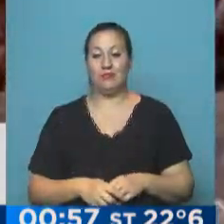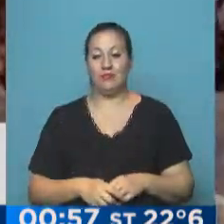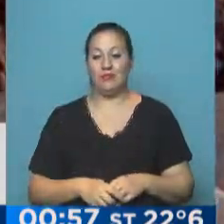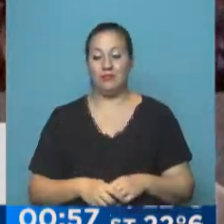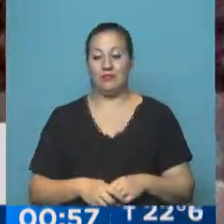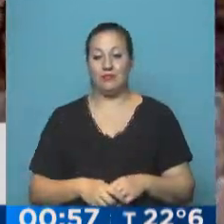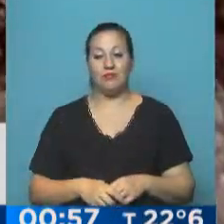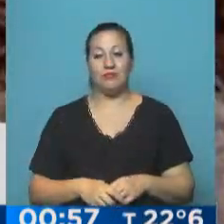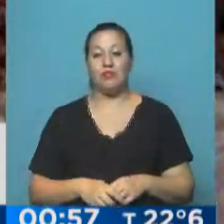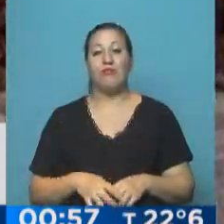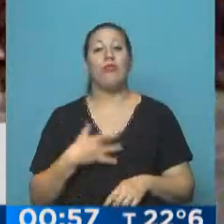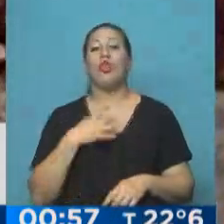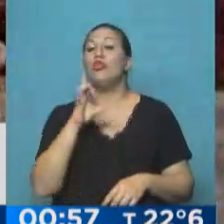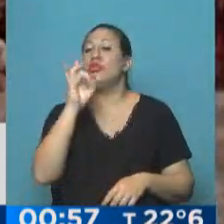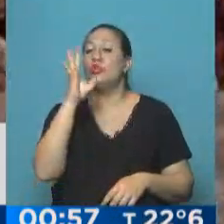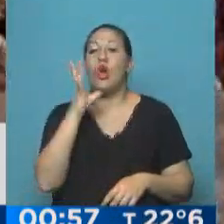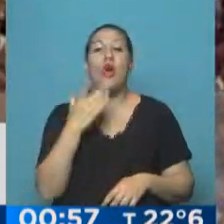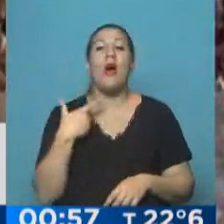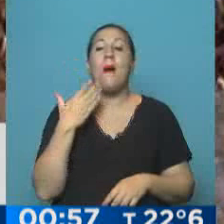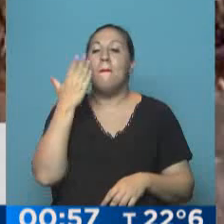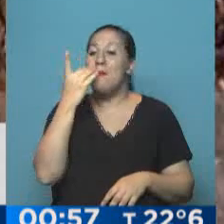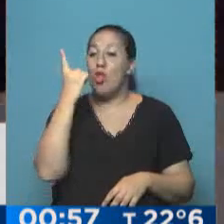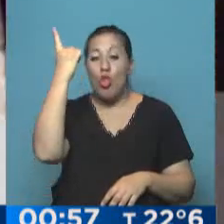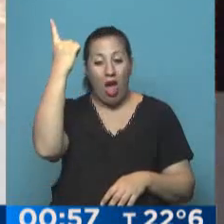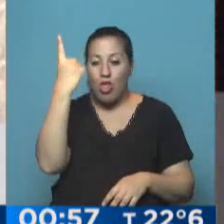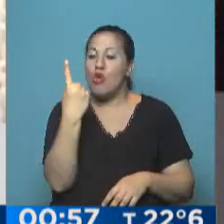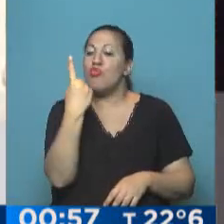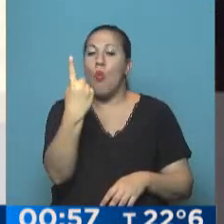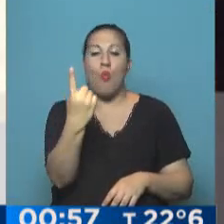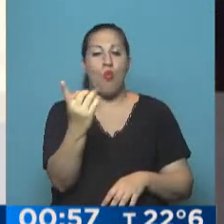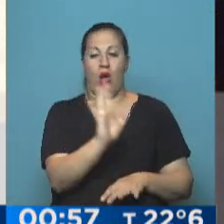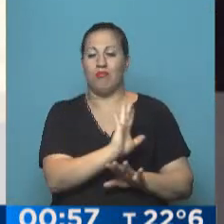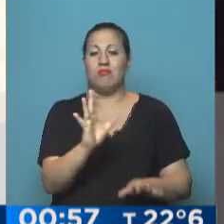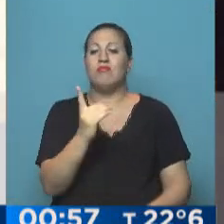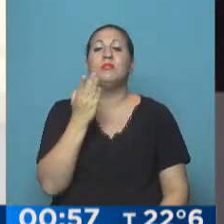Solo le pido a Dios una sola cosa.